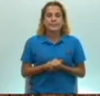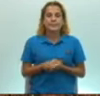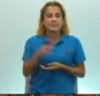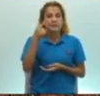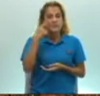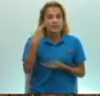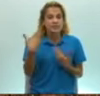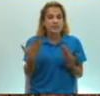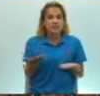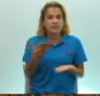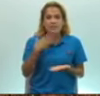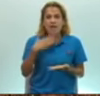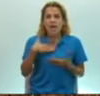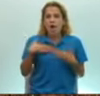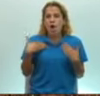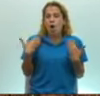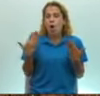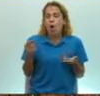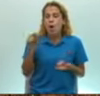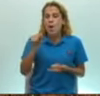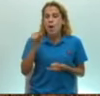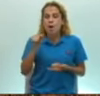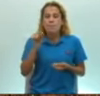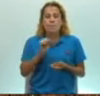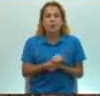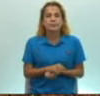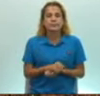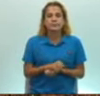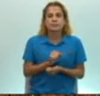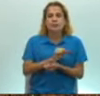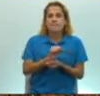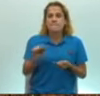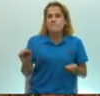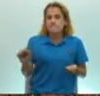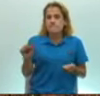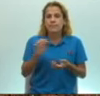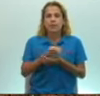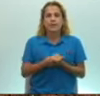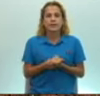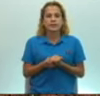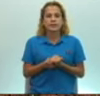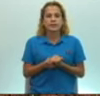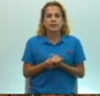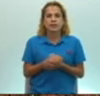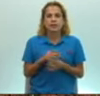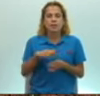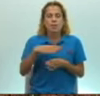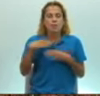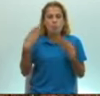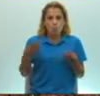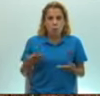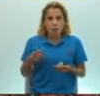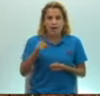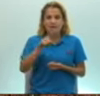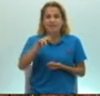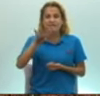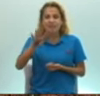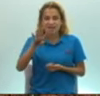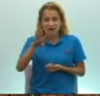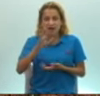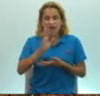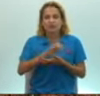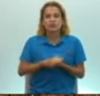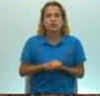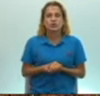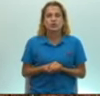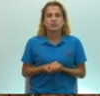cristiana y antes de nuestra era, y fíjense cómo estoy hablando de que Augusto asume el poder el 27 antes de nuestra era y muere el